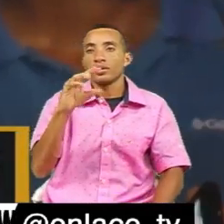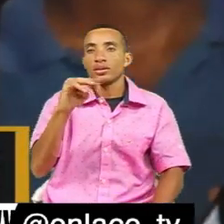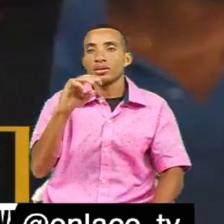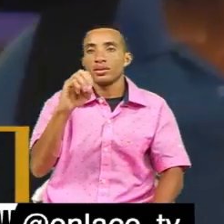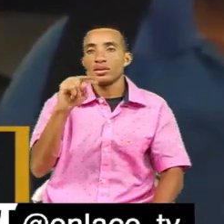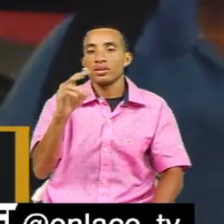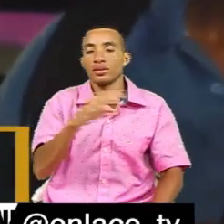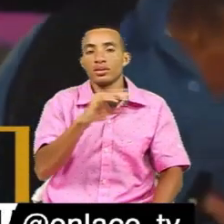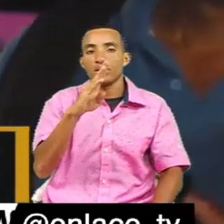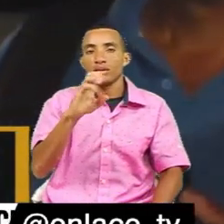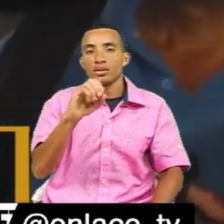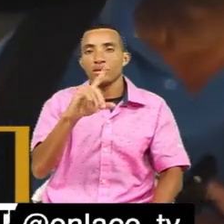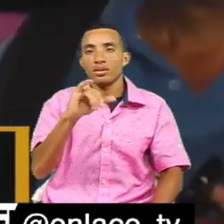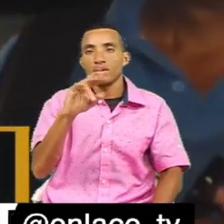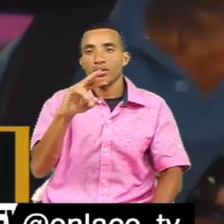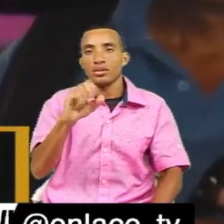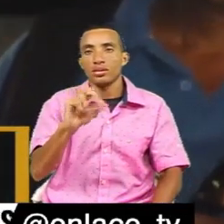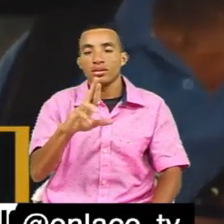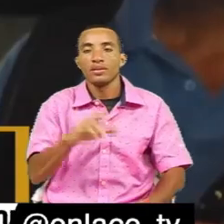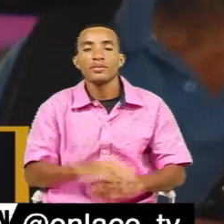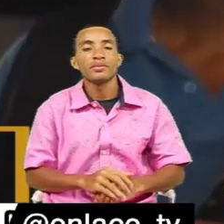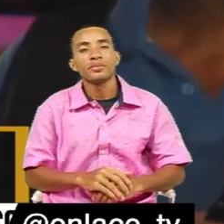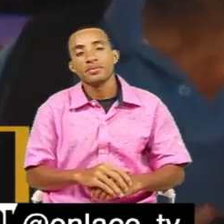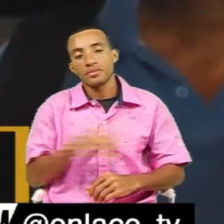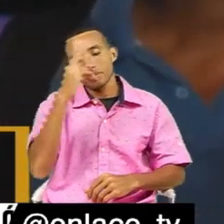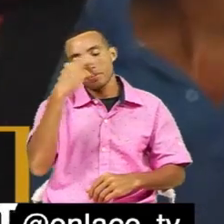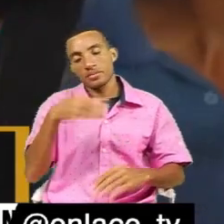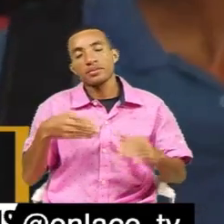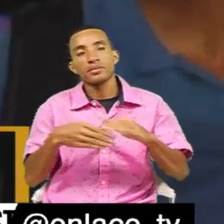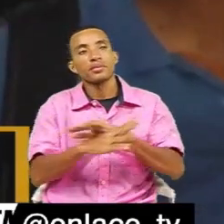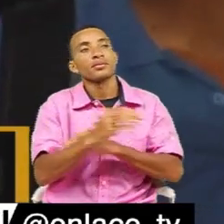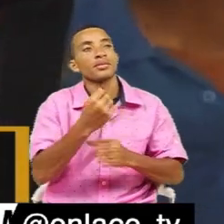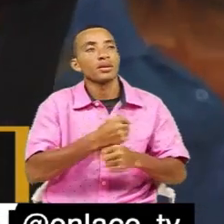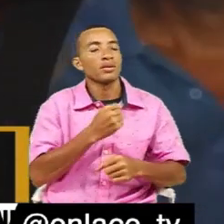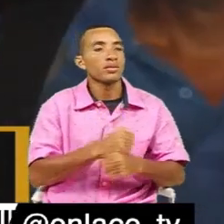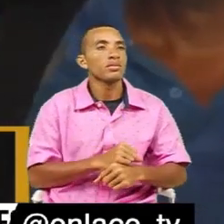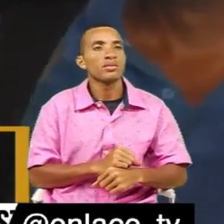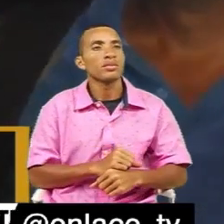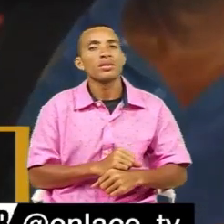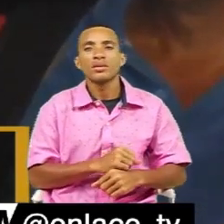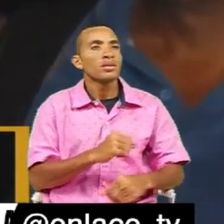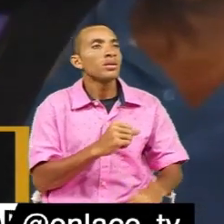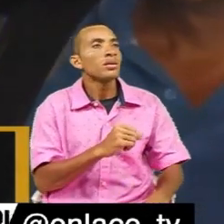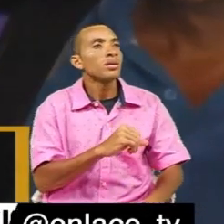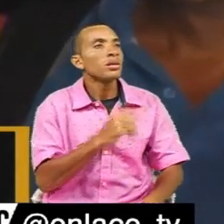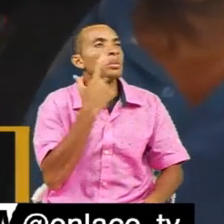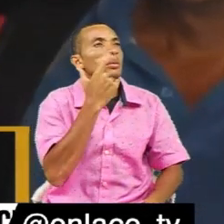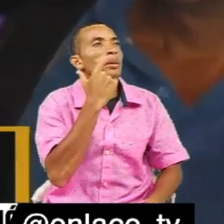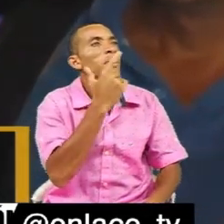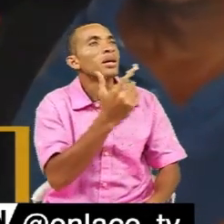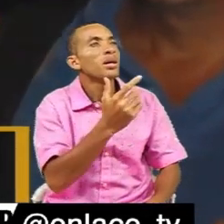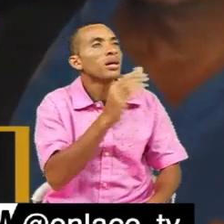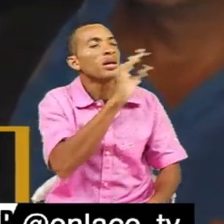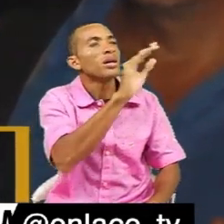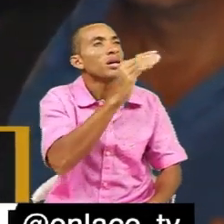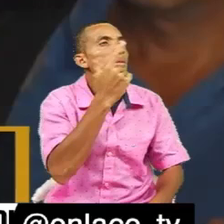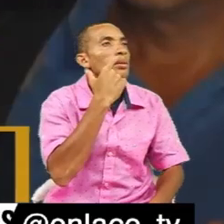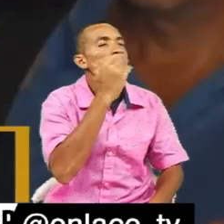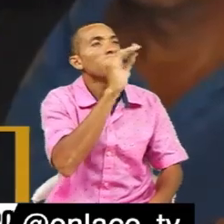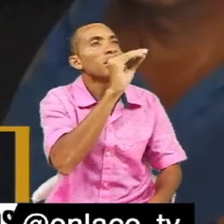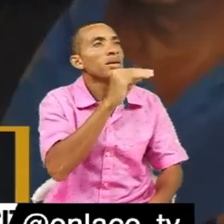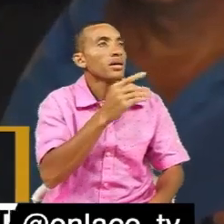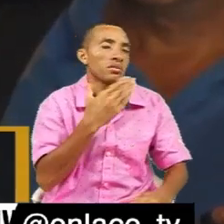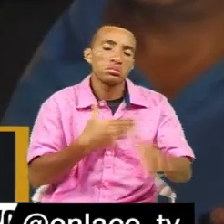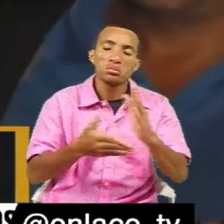del trabajo, el hijo celador, llegó del trabajo, entró el papá, papá, no contestaba, papá, papá, igual se bañó.